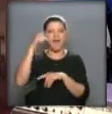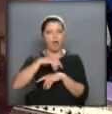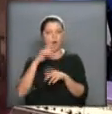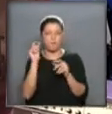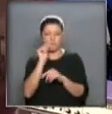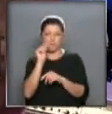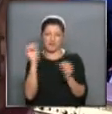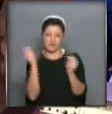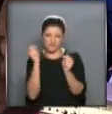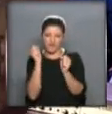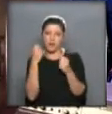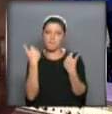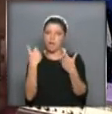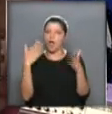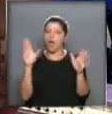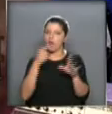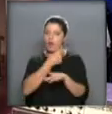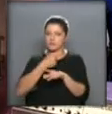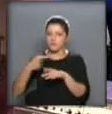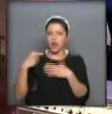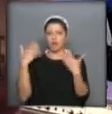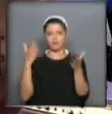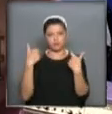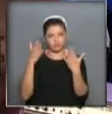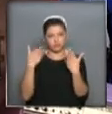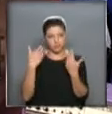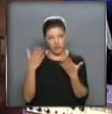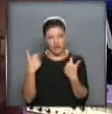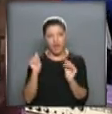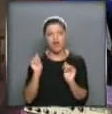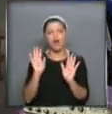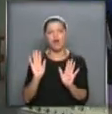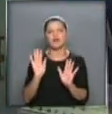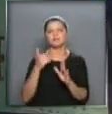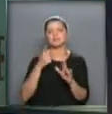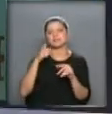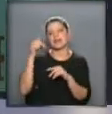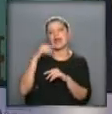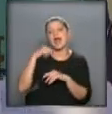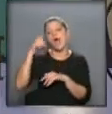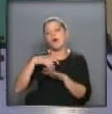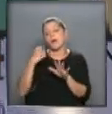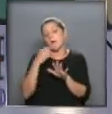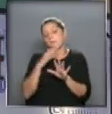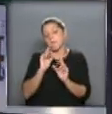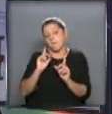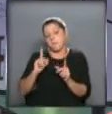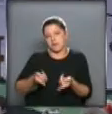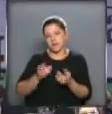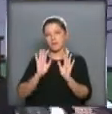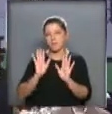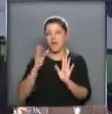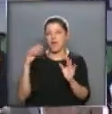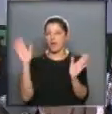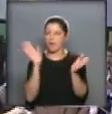un poquito, pero toda la semana estuvo haciendo calorcito arriba de los 21 grados. No sé en cuánto estará aproximadamente ahora. Qué pregunta, pero que te dice, hay un poco